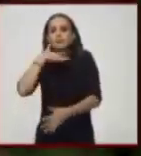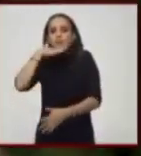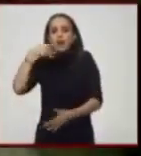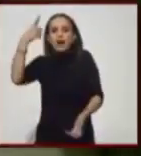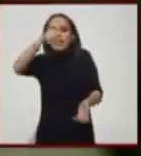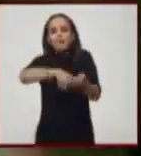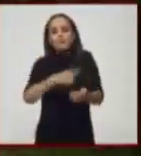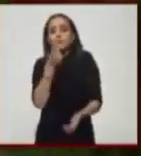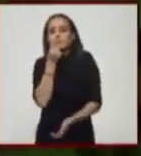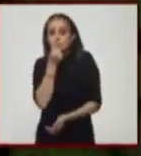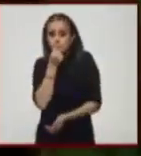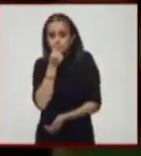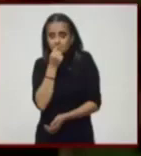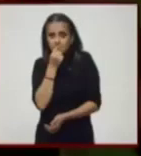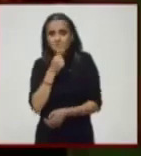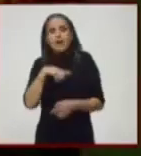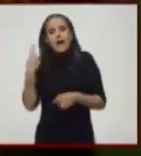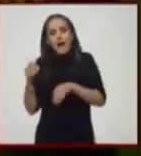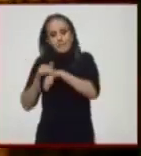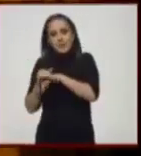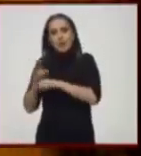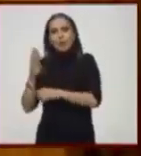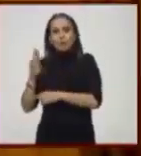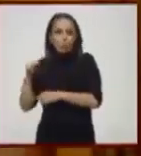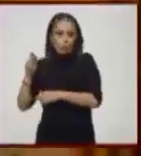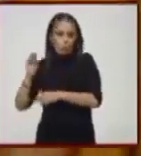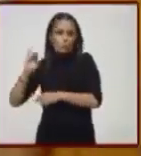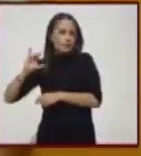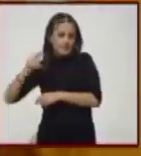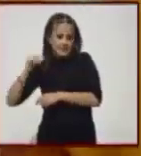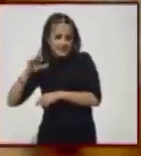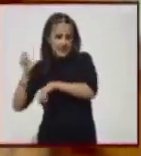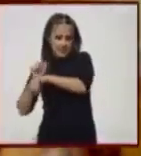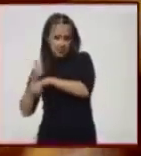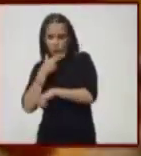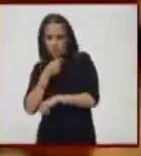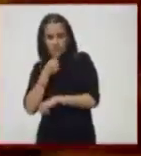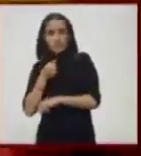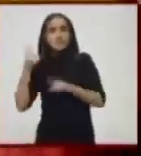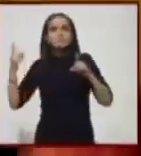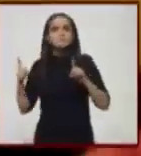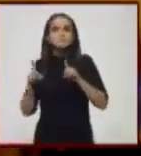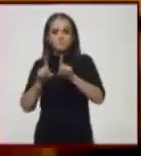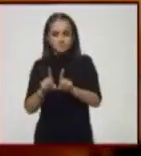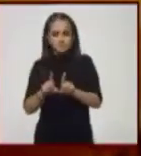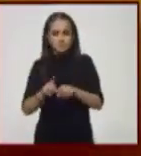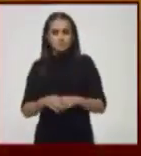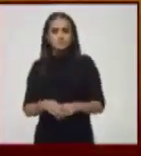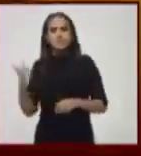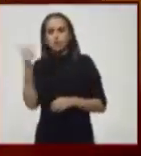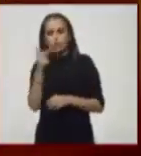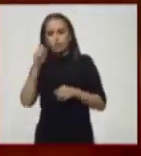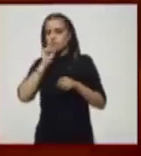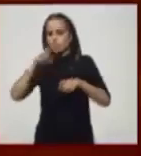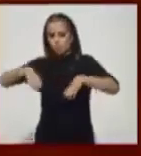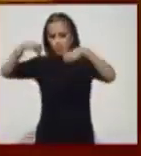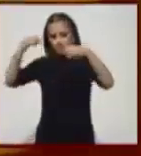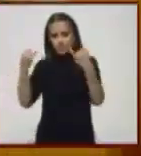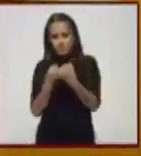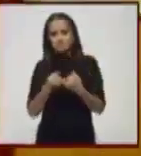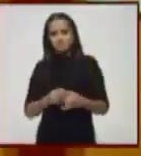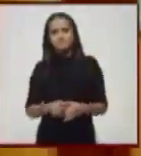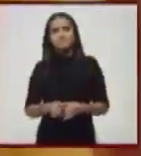dentro de las corporaciones policíacas hola amigo que es bruno bichir es bruno es el que son desde generación también lo somos generación